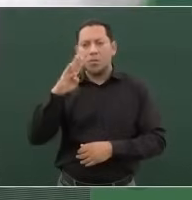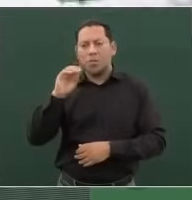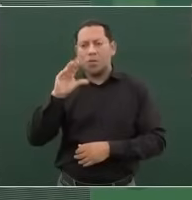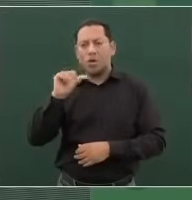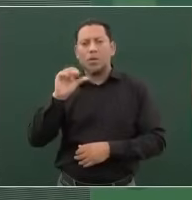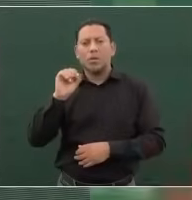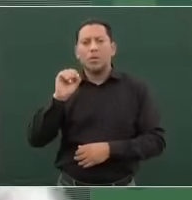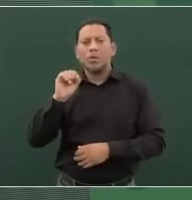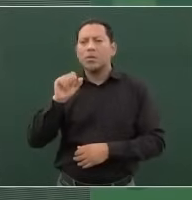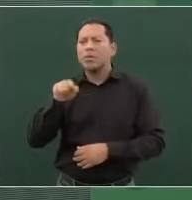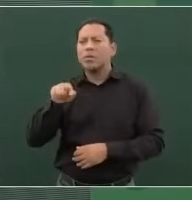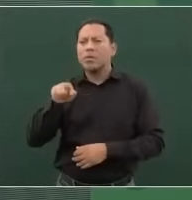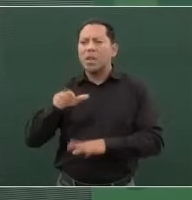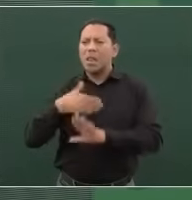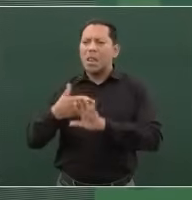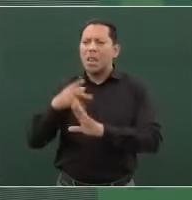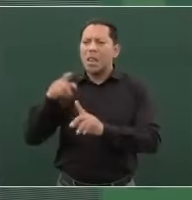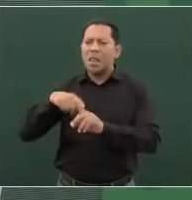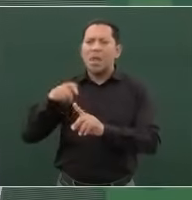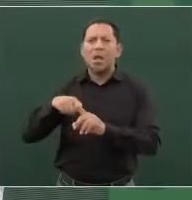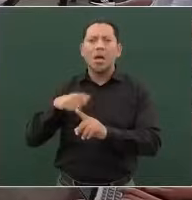están las pruebas?